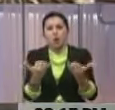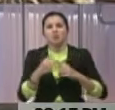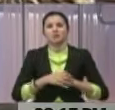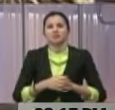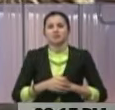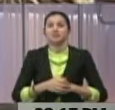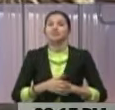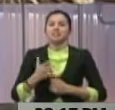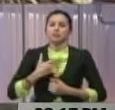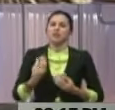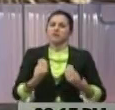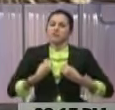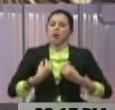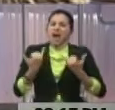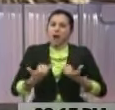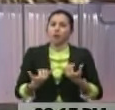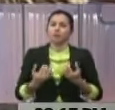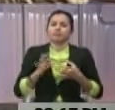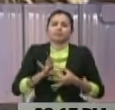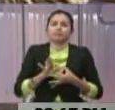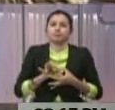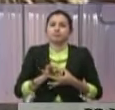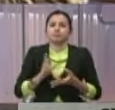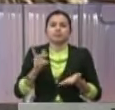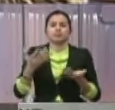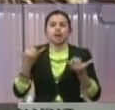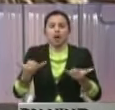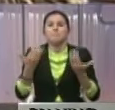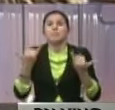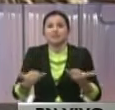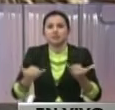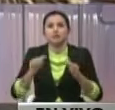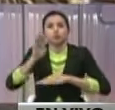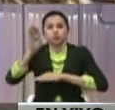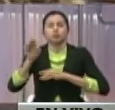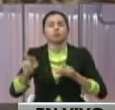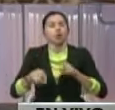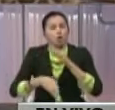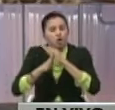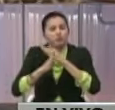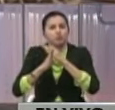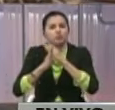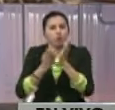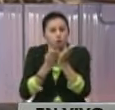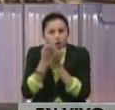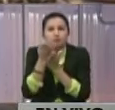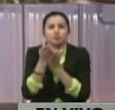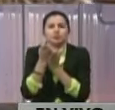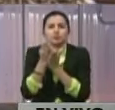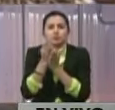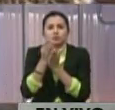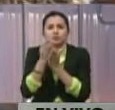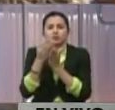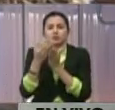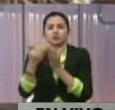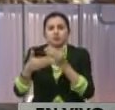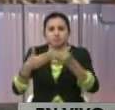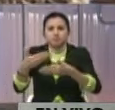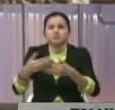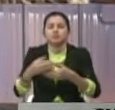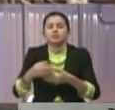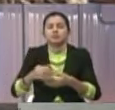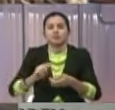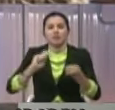viva de nuestro presente y de nuestro futuro. Y seguiremos construyendo y reconstruyendo la